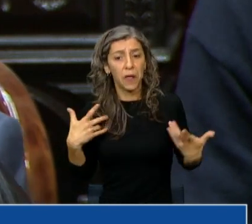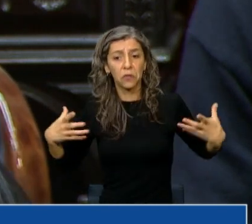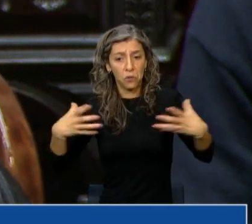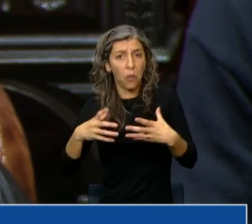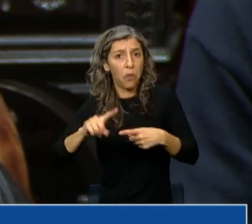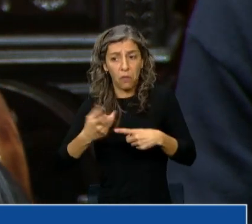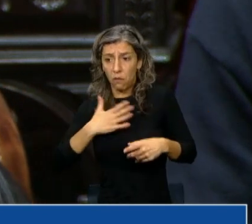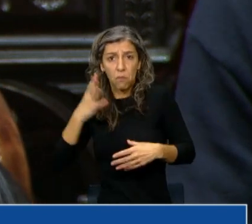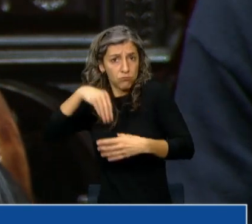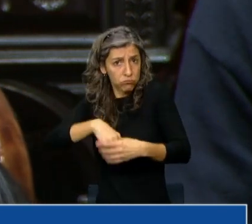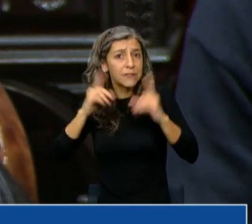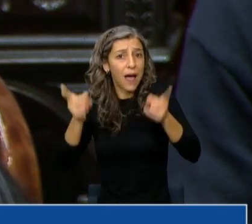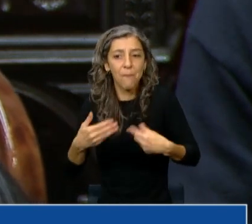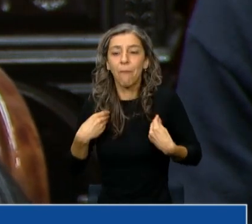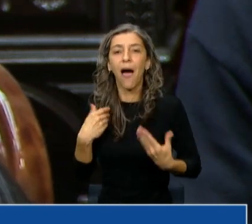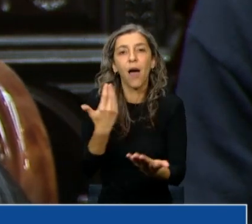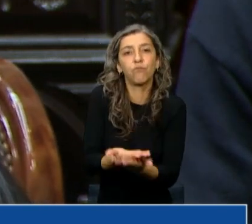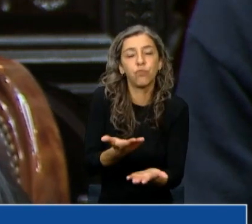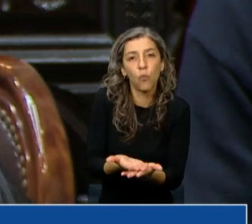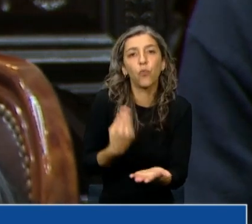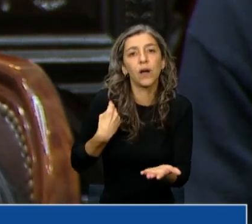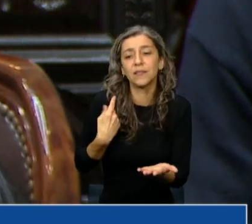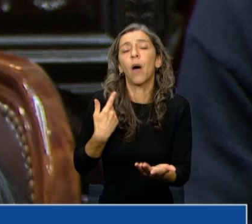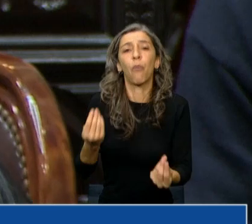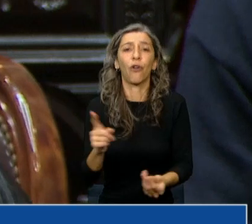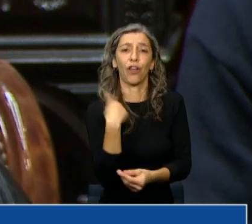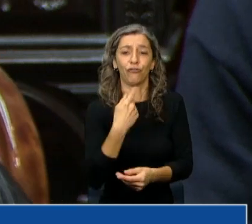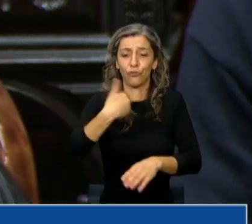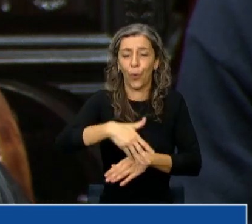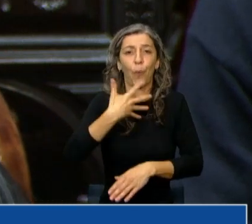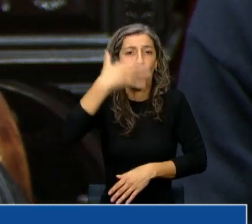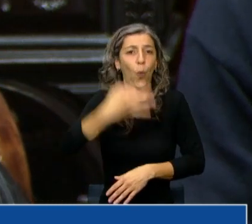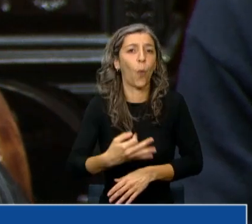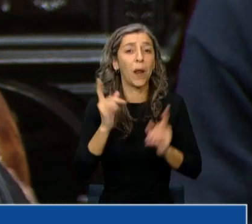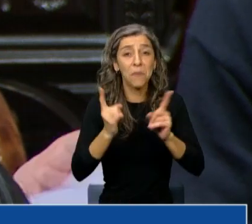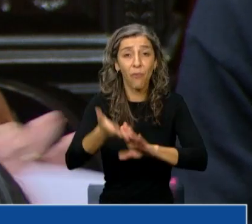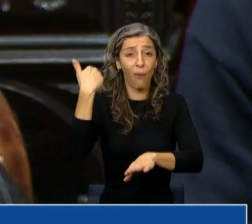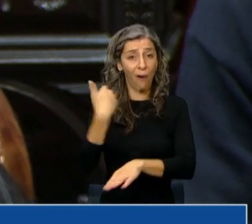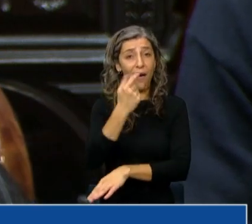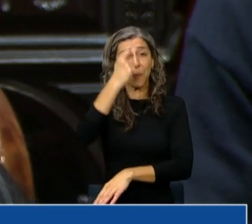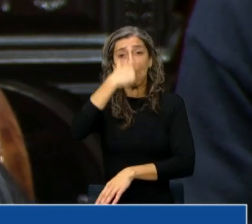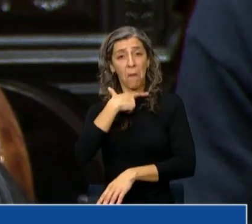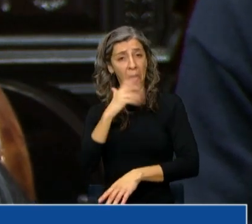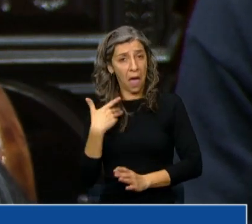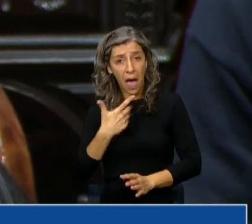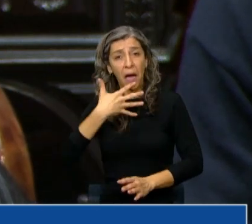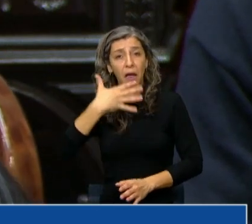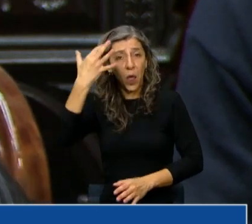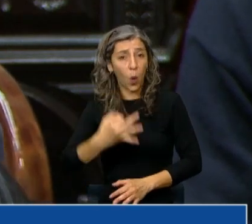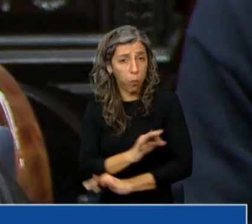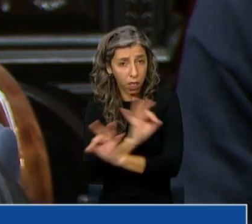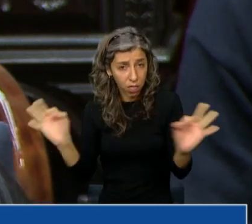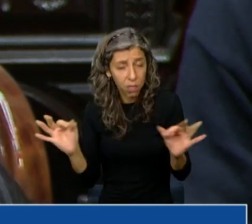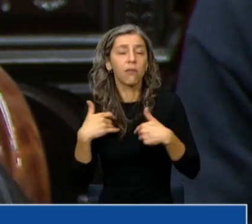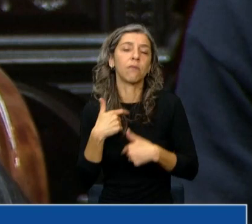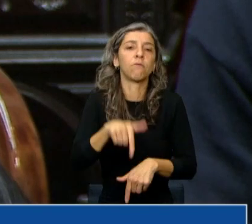político que va a cumplir lo que el expresidente Macri incumplió, y es que ningún trabajador pague ganancia. Hoy los